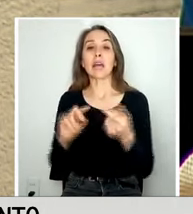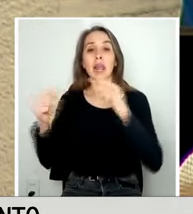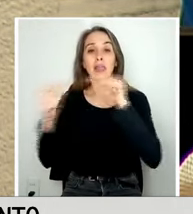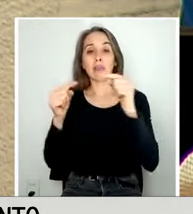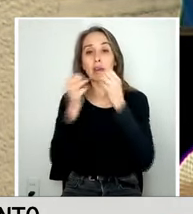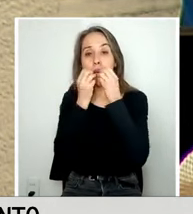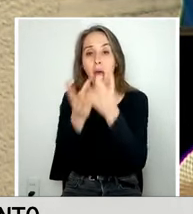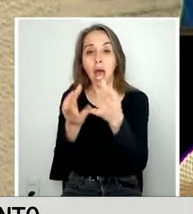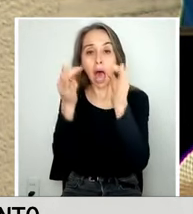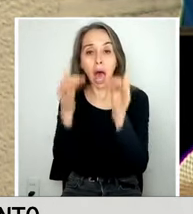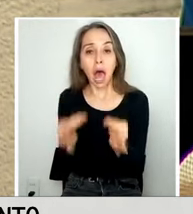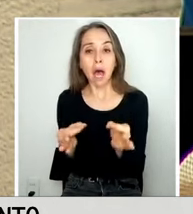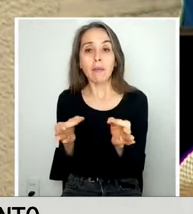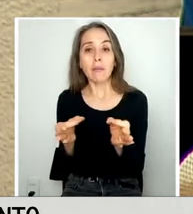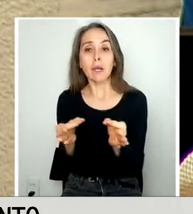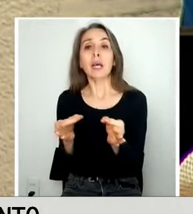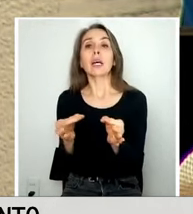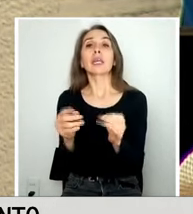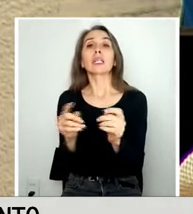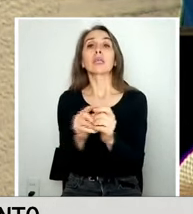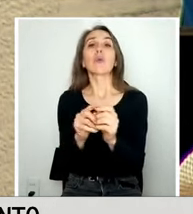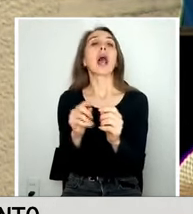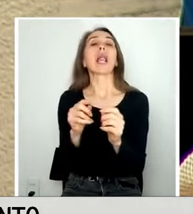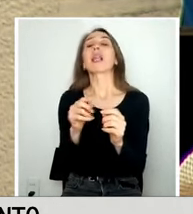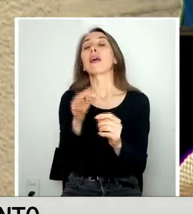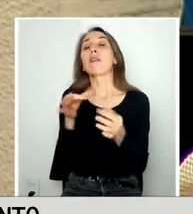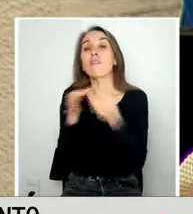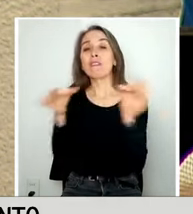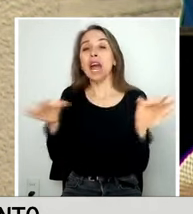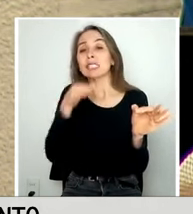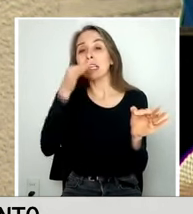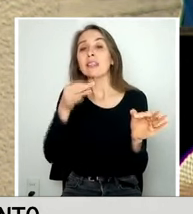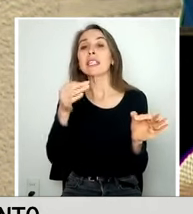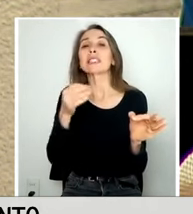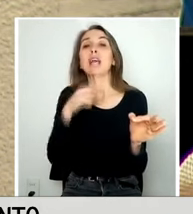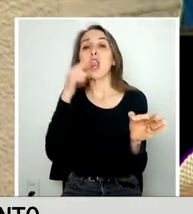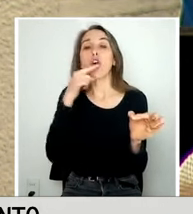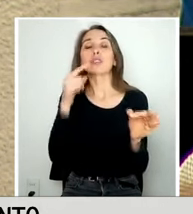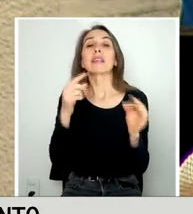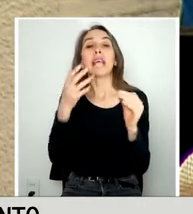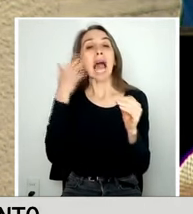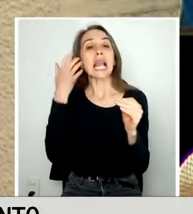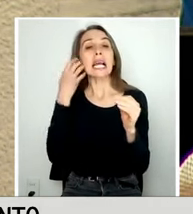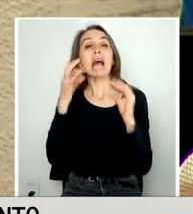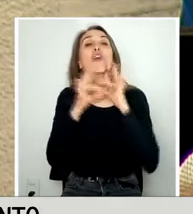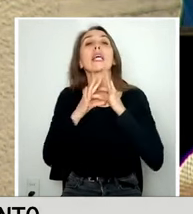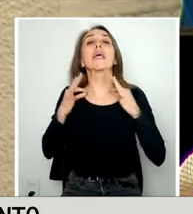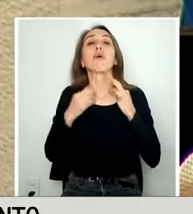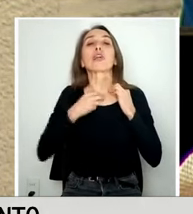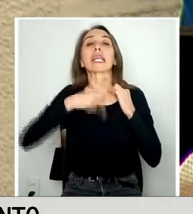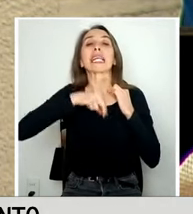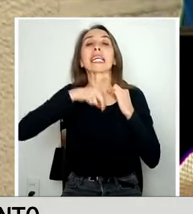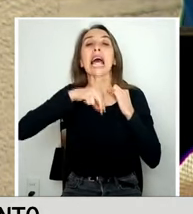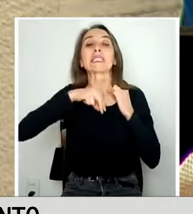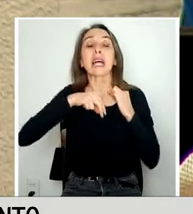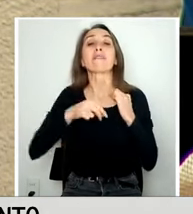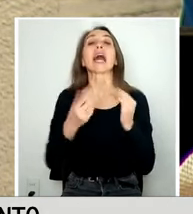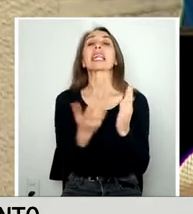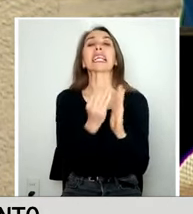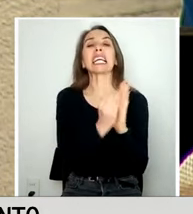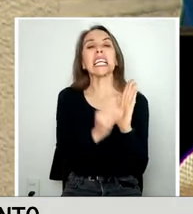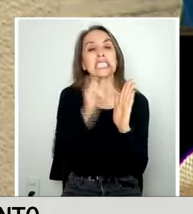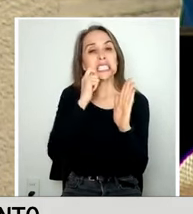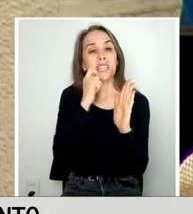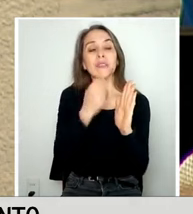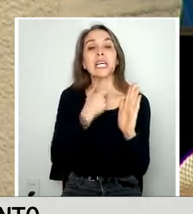en algún momento ponerle el cascabel al gato y que la gente tenga garantizada la salud Eso es lo importante garantizar la